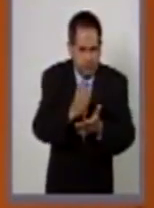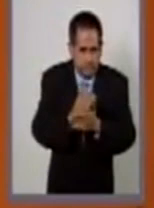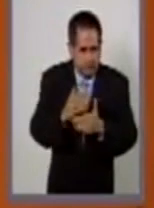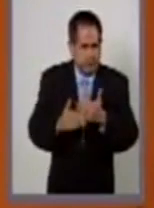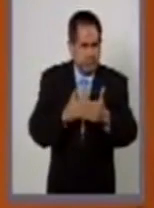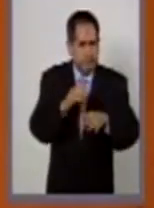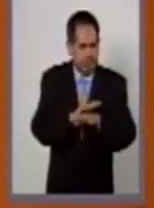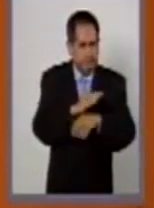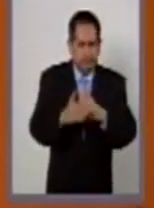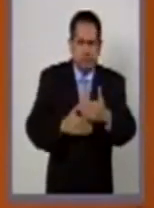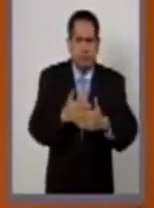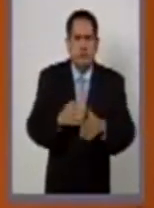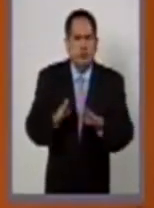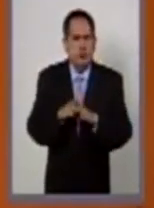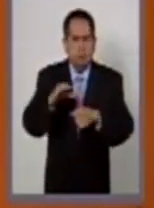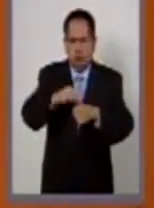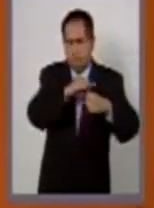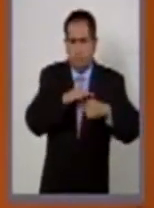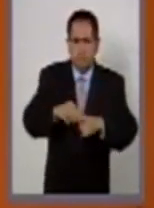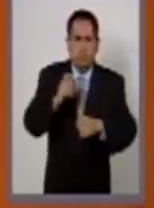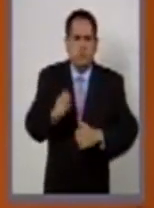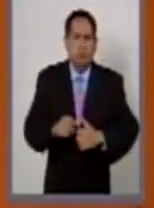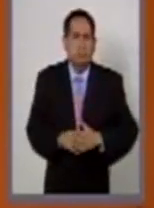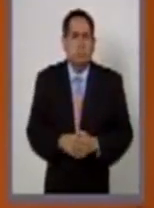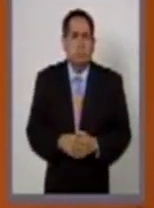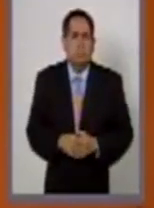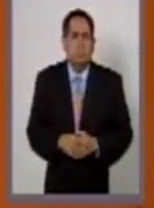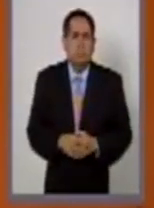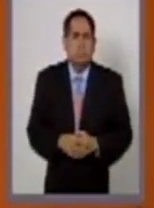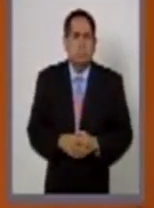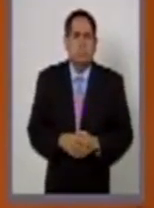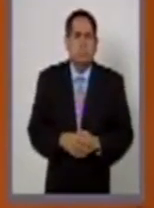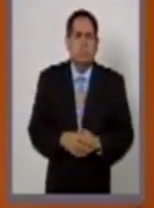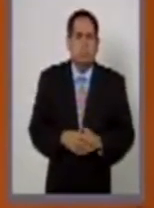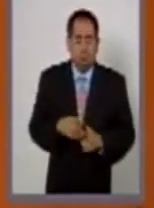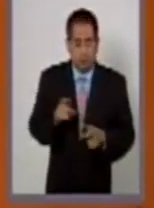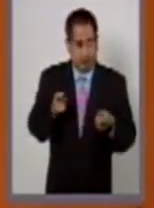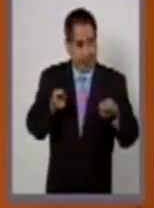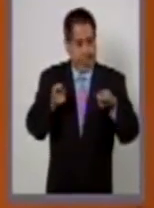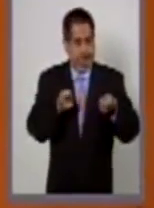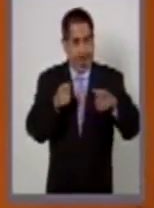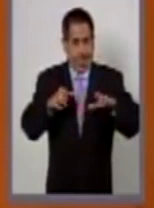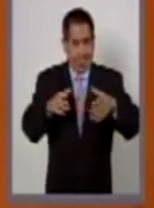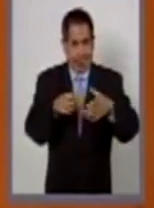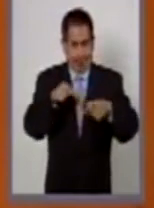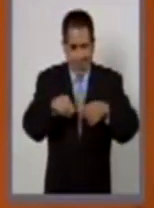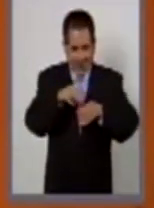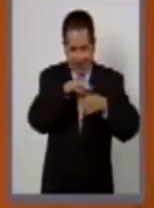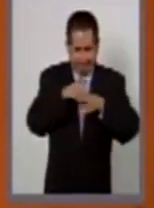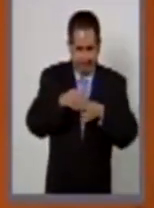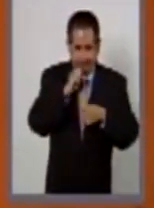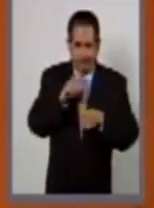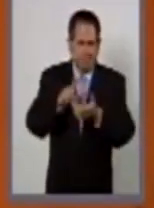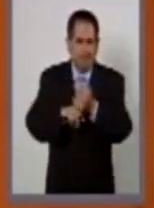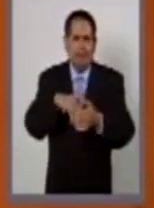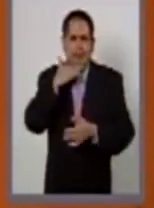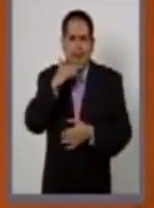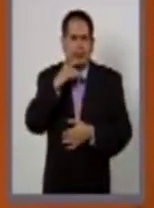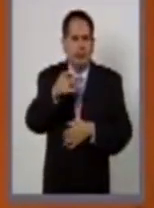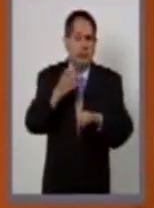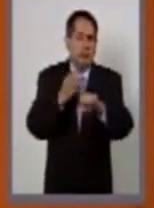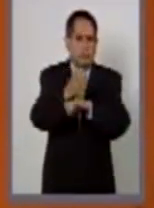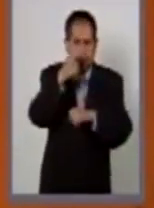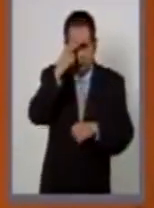de las reformas electorales, los que operaron esa elección fraudulenta del Estado